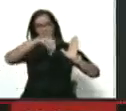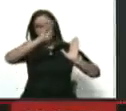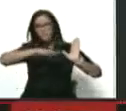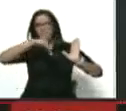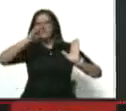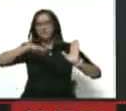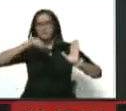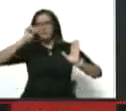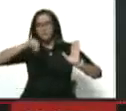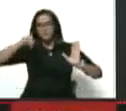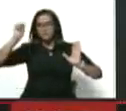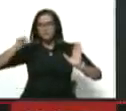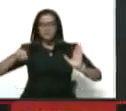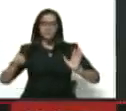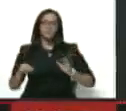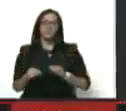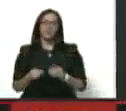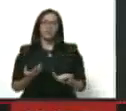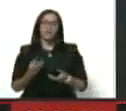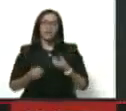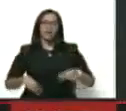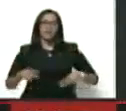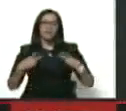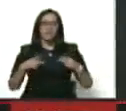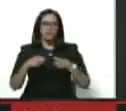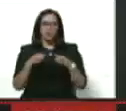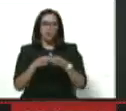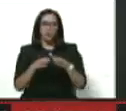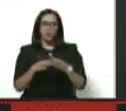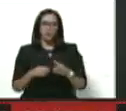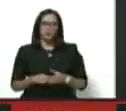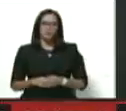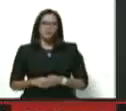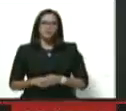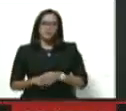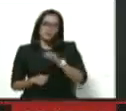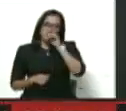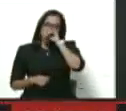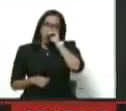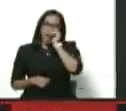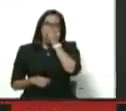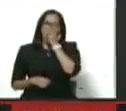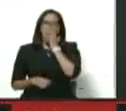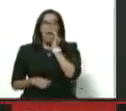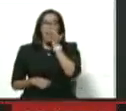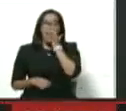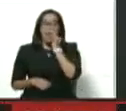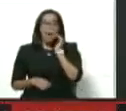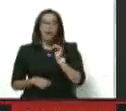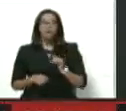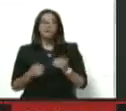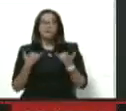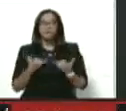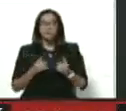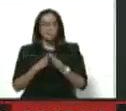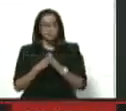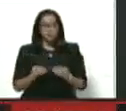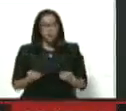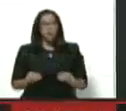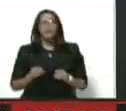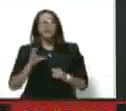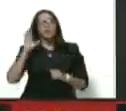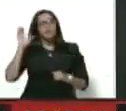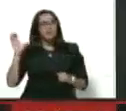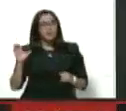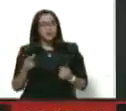las compañeras que hagan vida política en ese sector. Ya todos los estados están actualizados sus